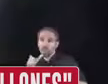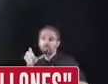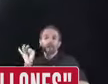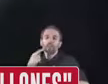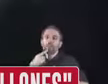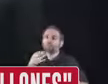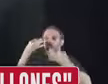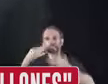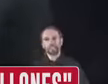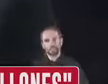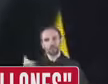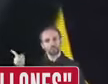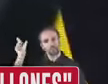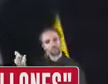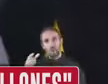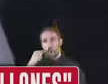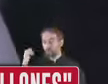muy serio que es él